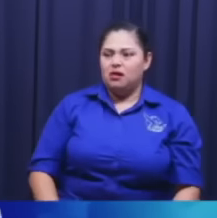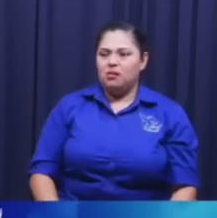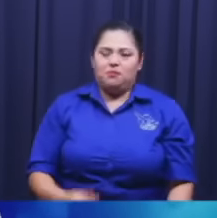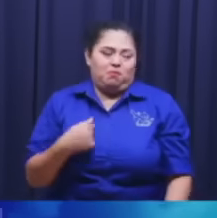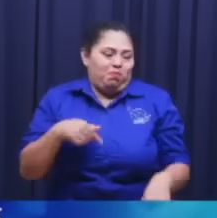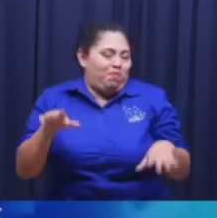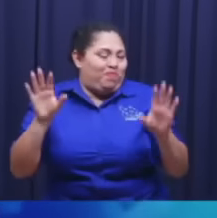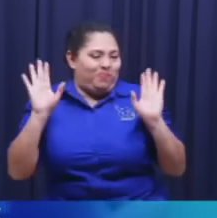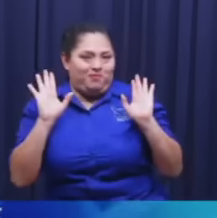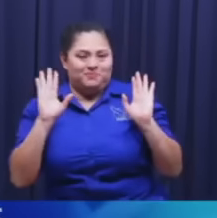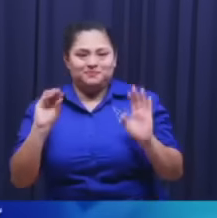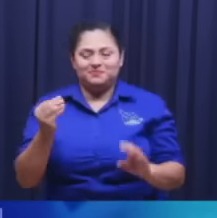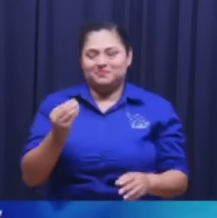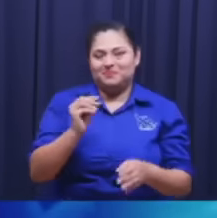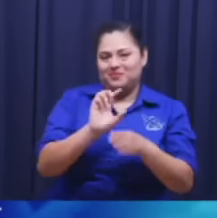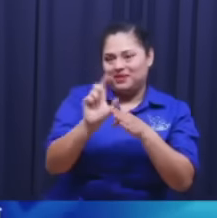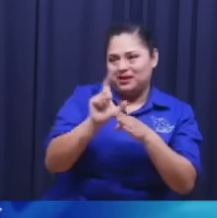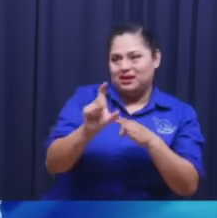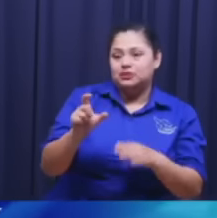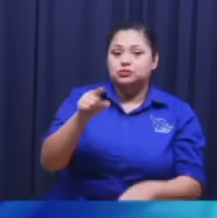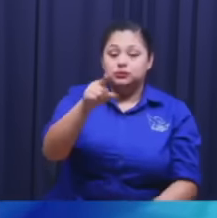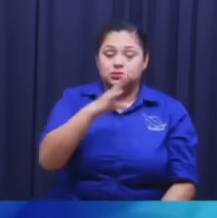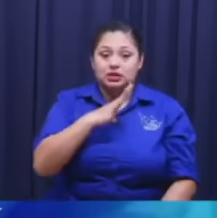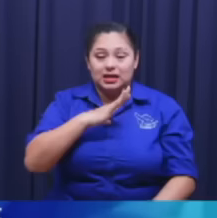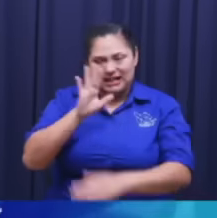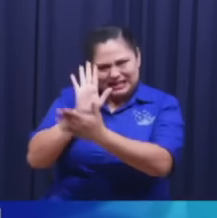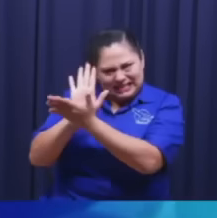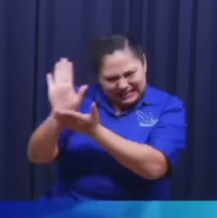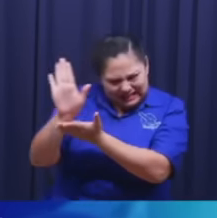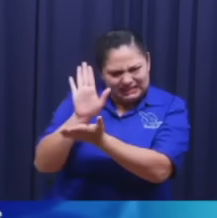qué cosas, ¿verdad? Tienes que resistir.